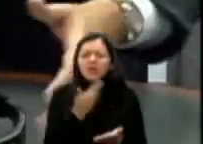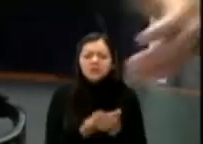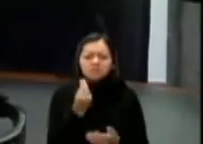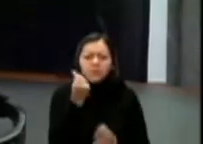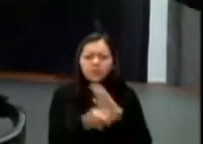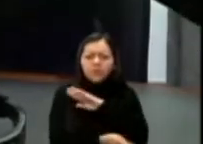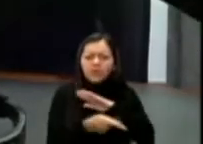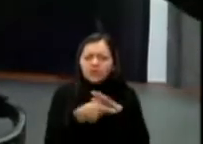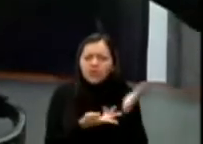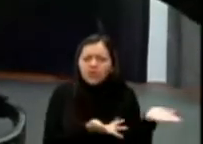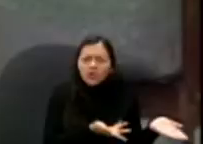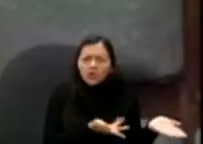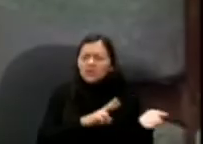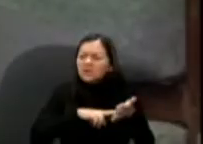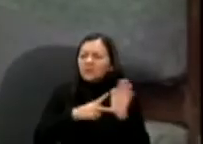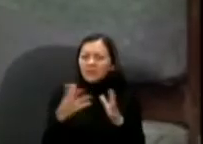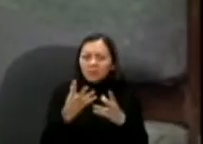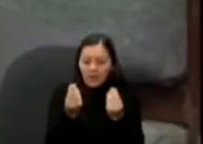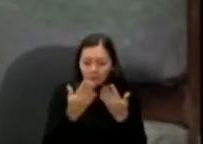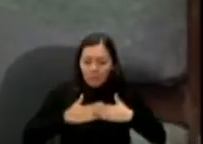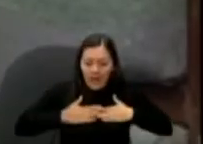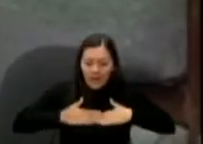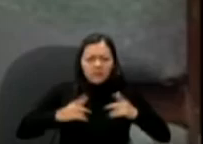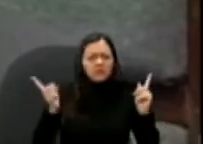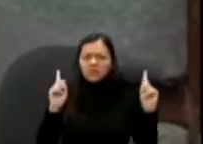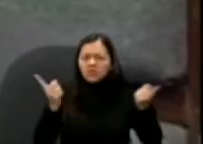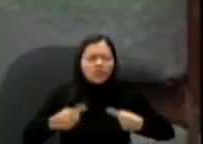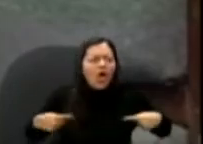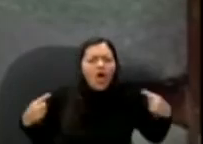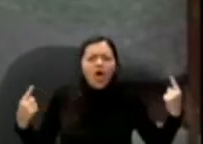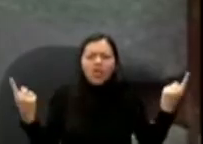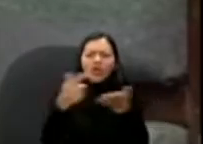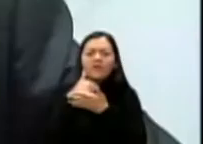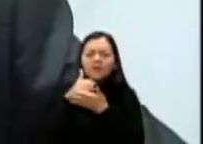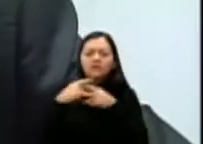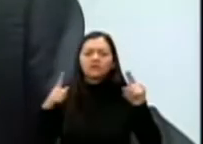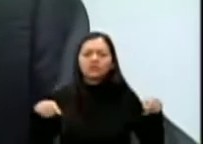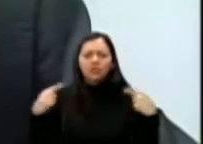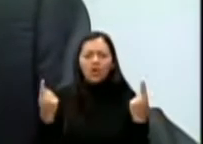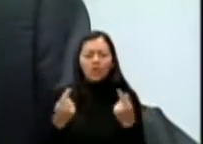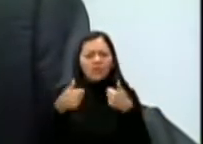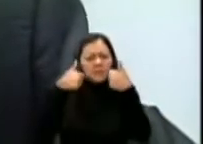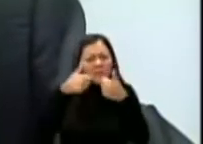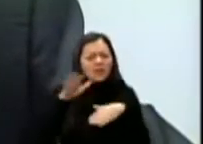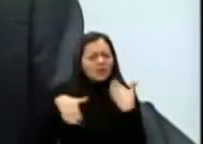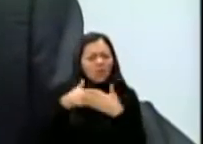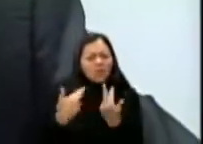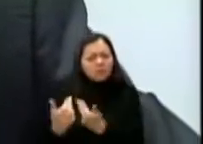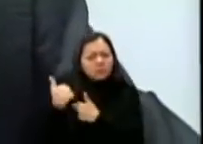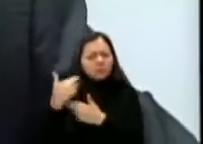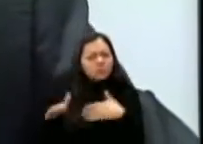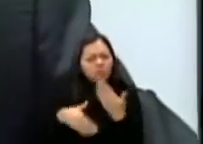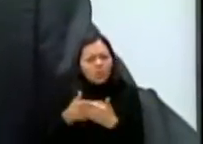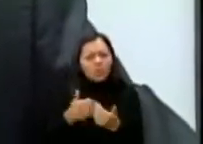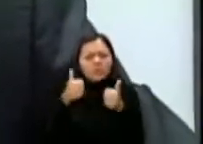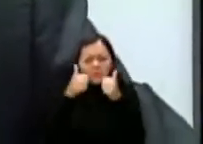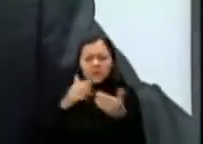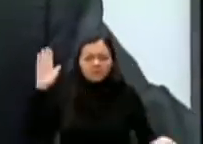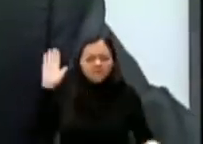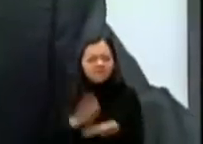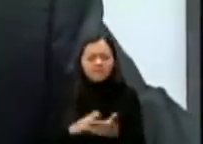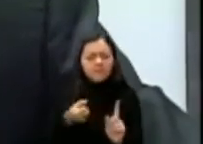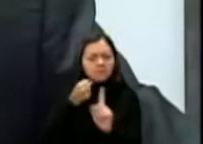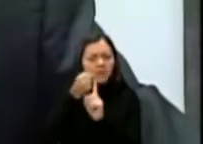recursos para construir esa troncal amazónica también pierden del petróleo que hay que hacerlo como absoluta responsabilidad ambiental minimizando el impacto